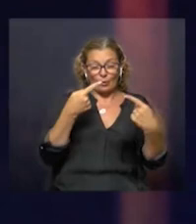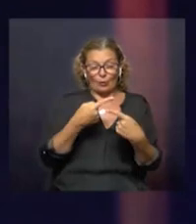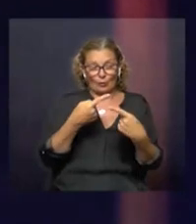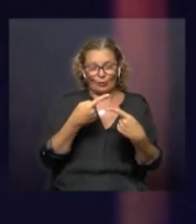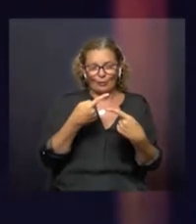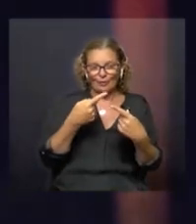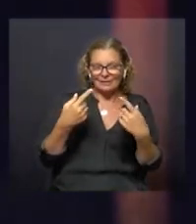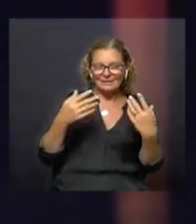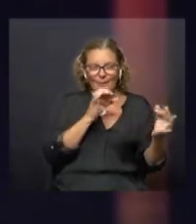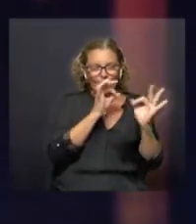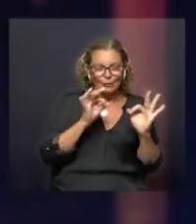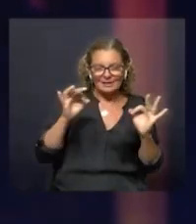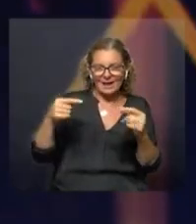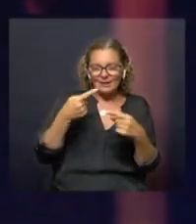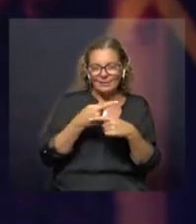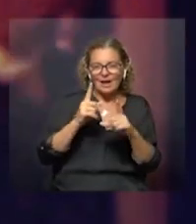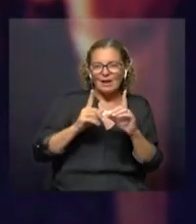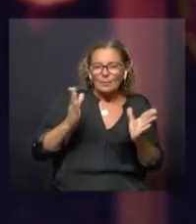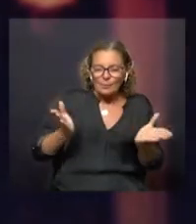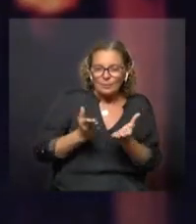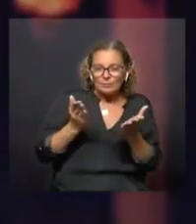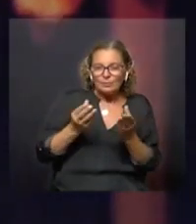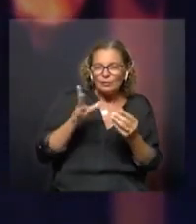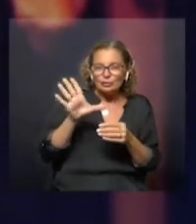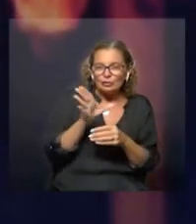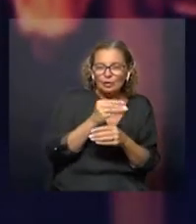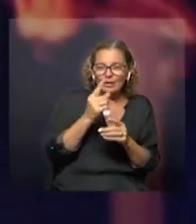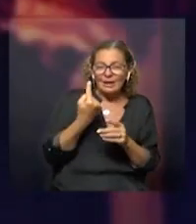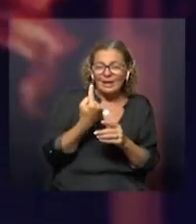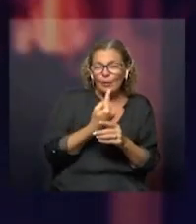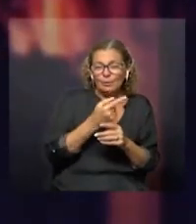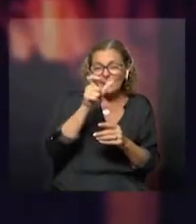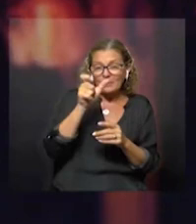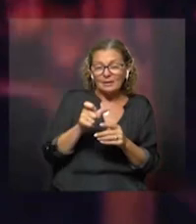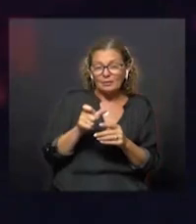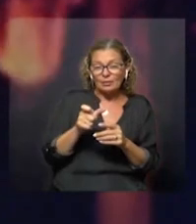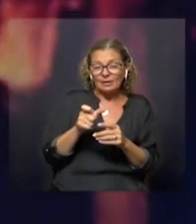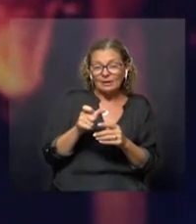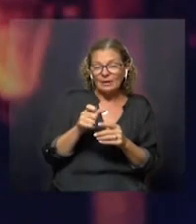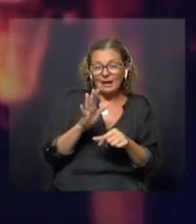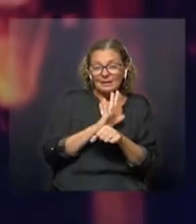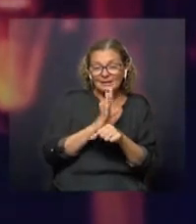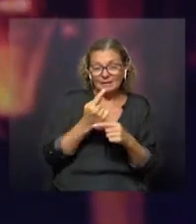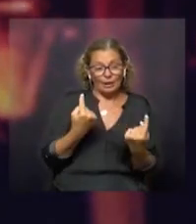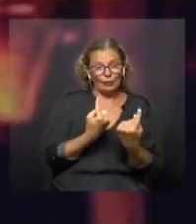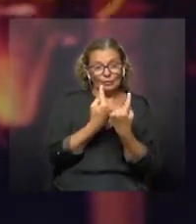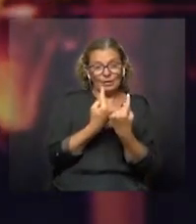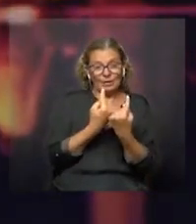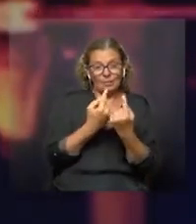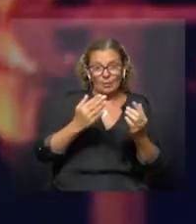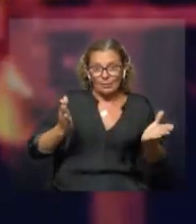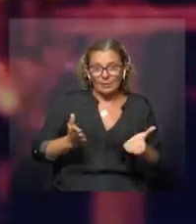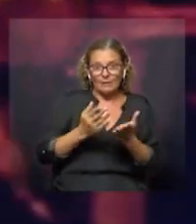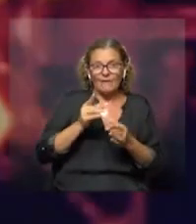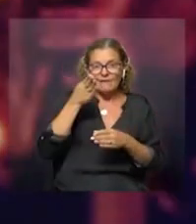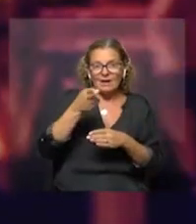y también algo que me gustó mucho es la motivación que tienen todos o sea cada persona que es es o sea cada artista que te cruzás está súper motivado